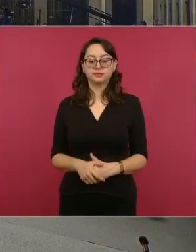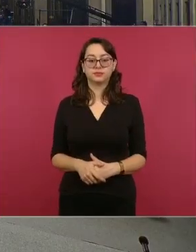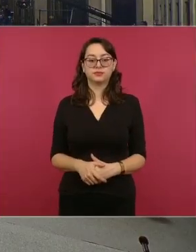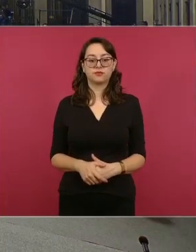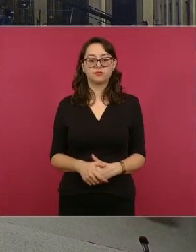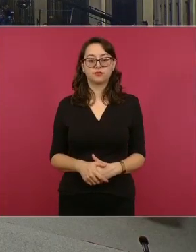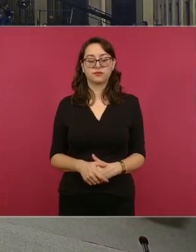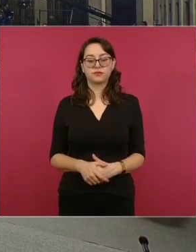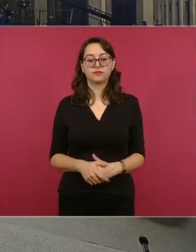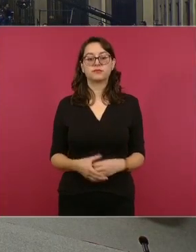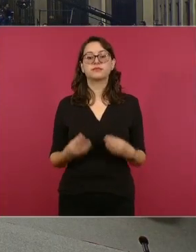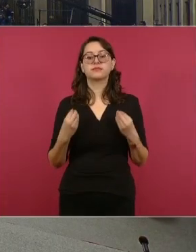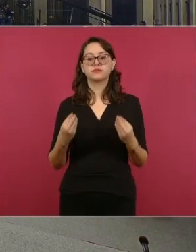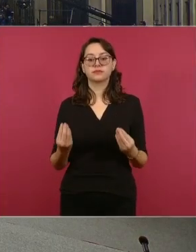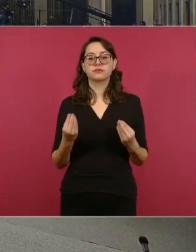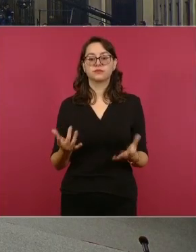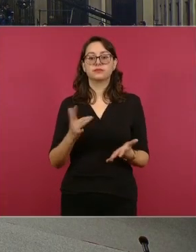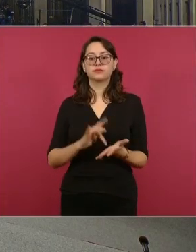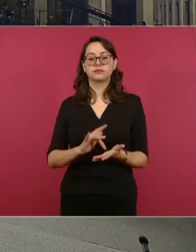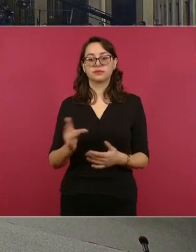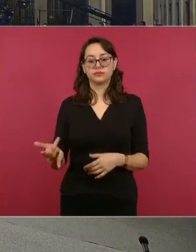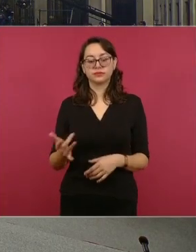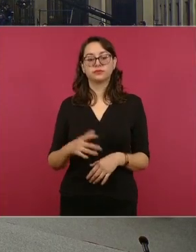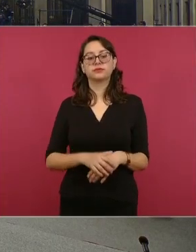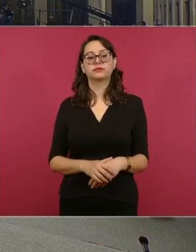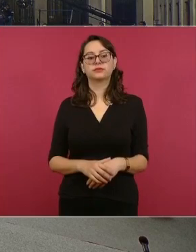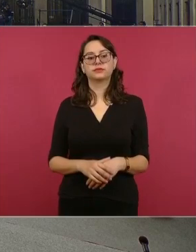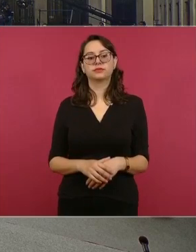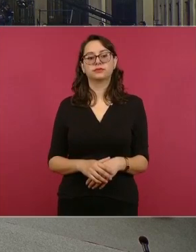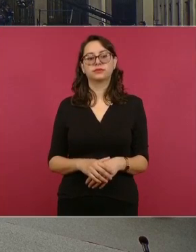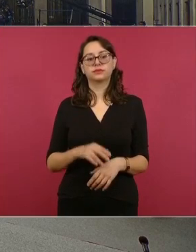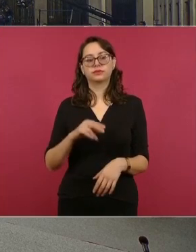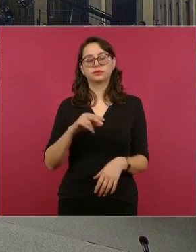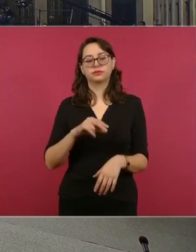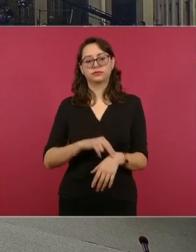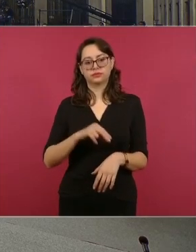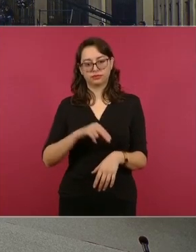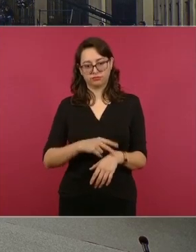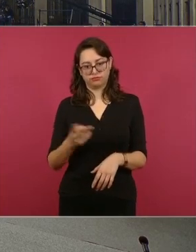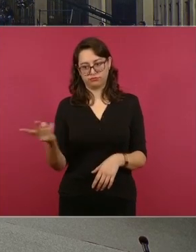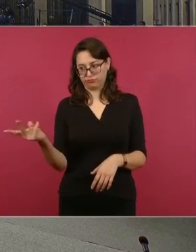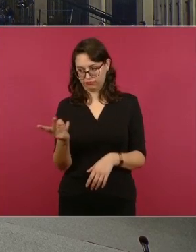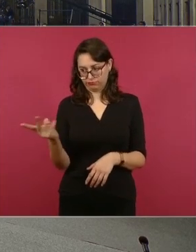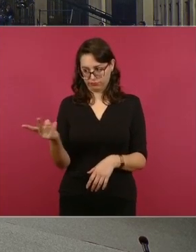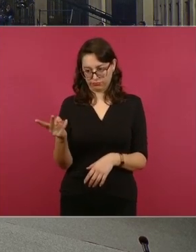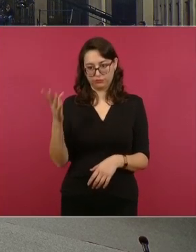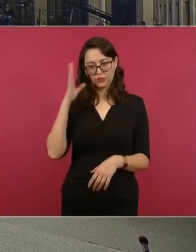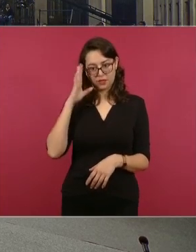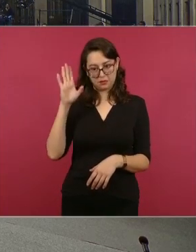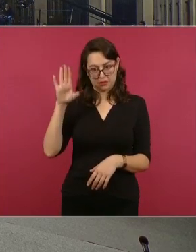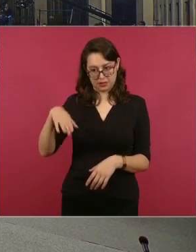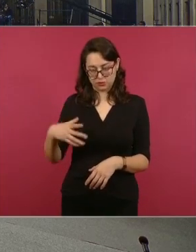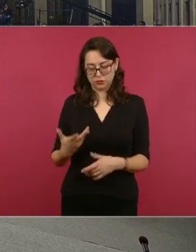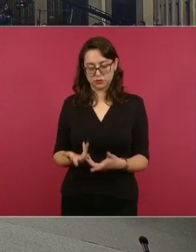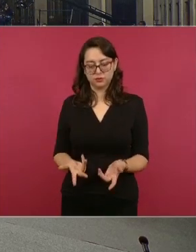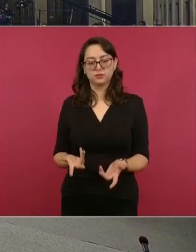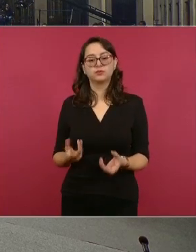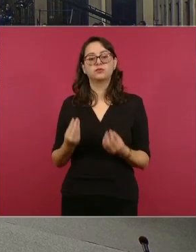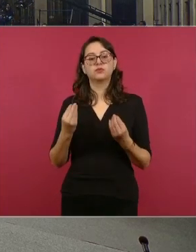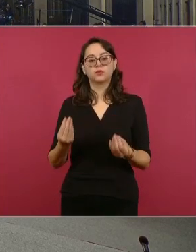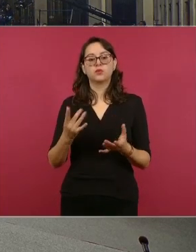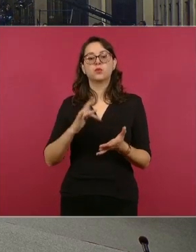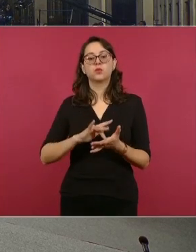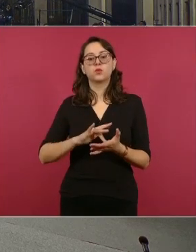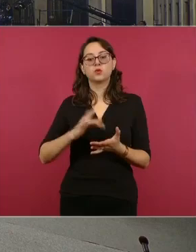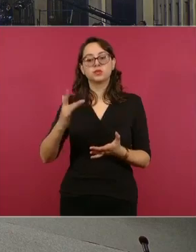Muchas gracias al doctor Alcocer y al maestro Zoé Robledo. Solo reiterar nuestro agradecimiento a